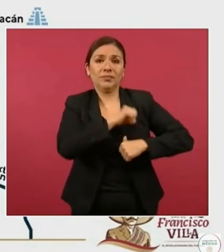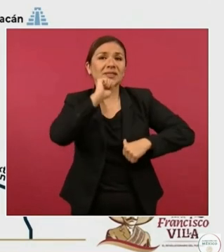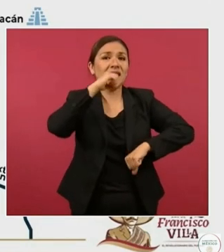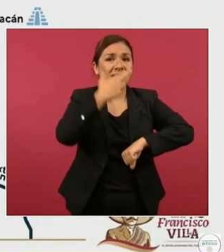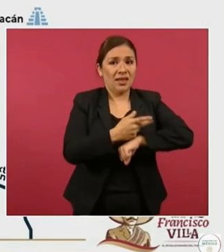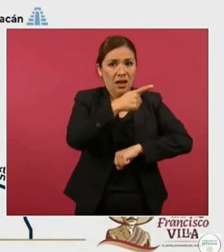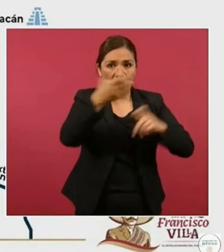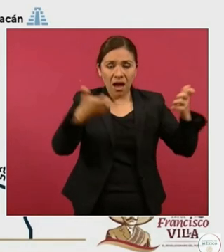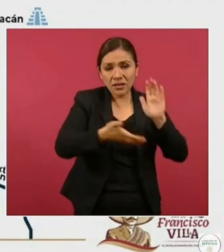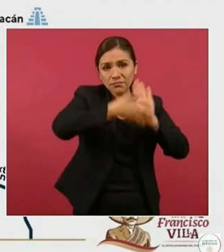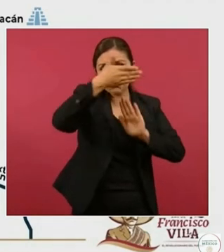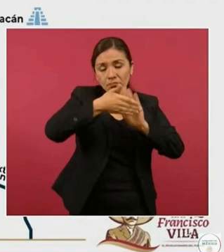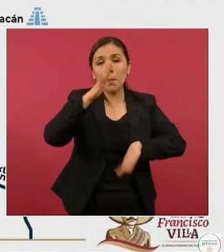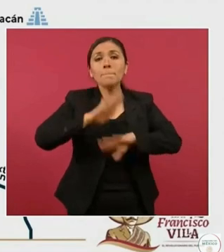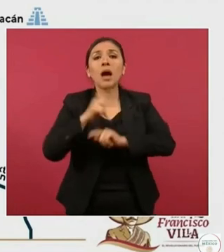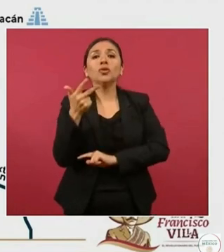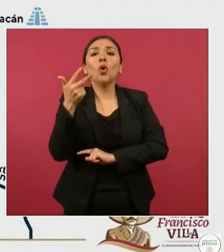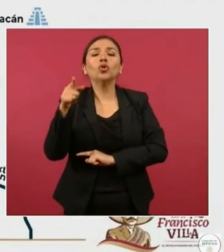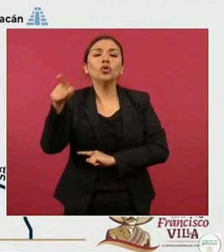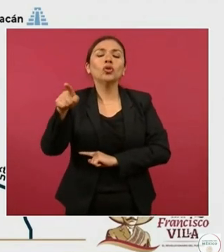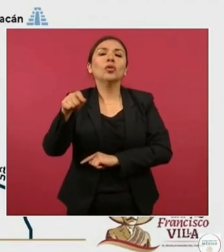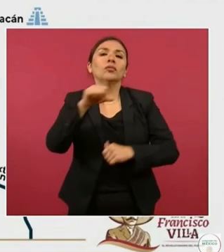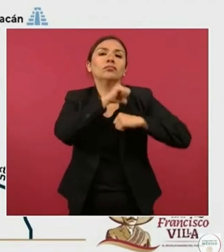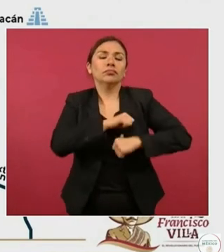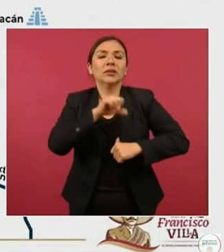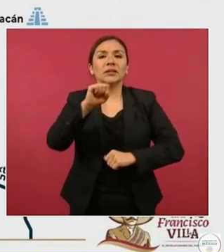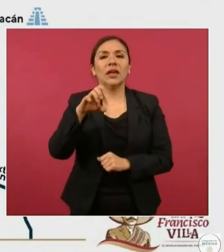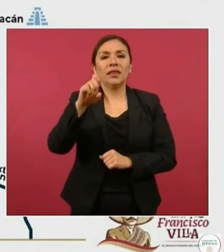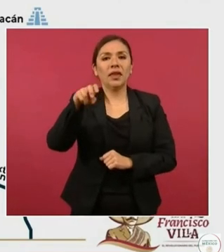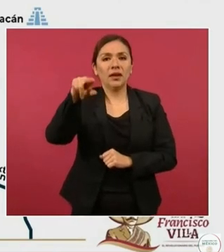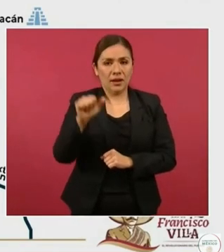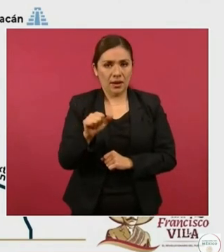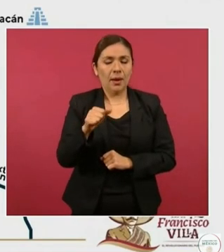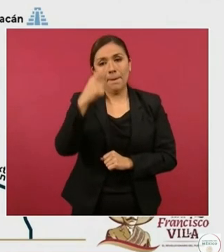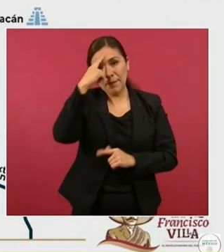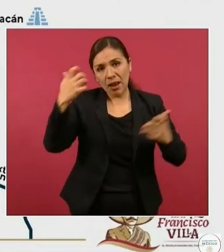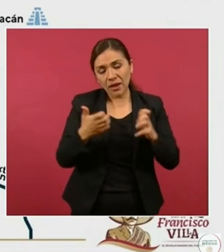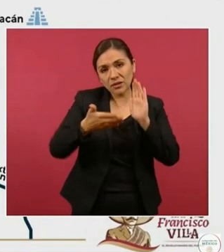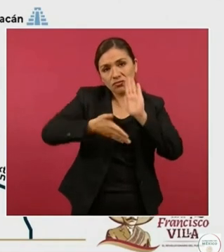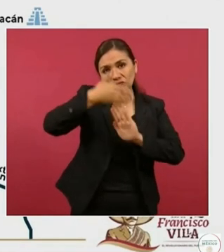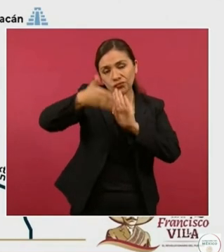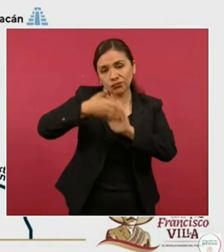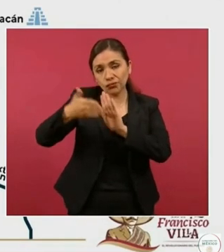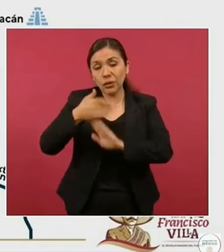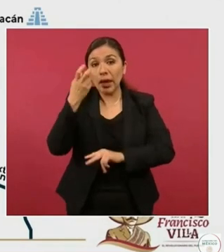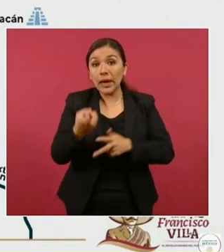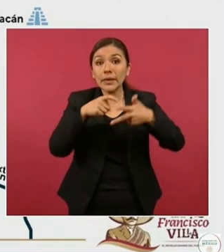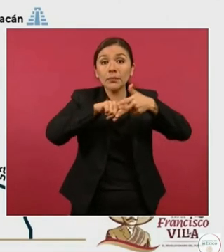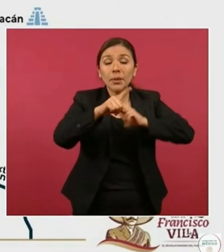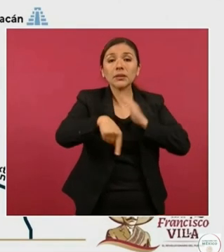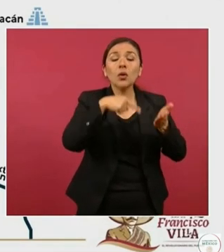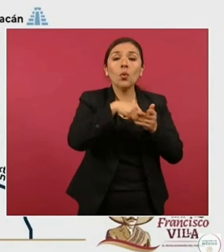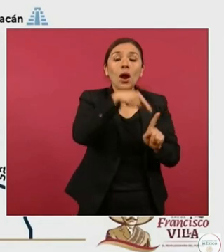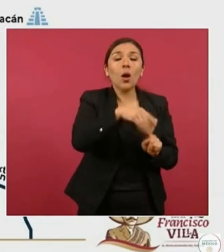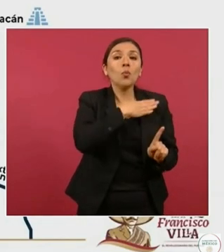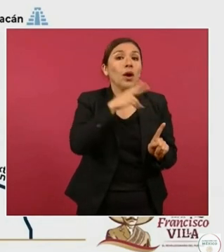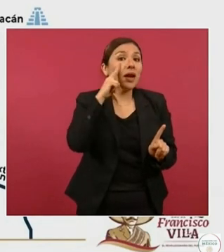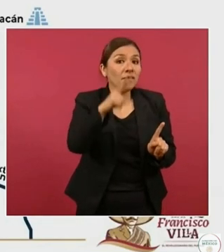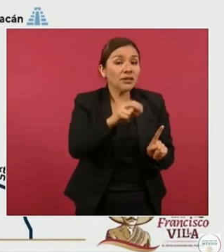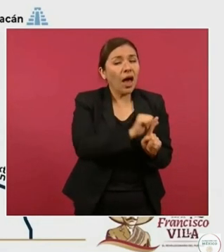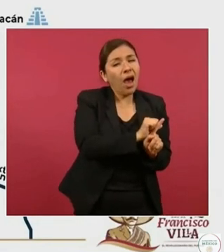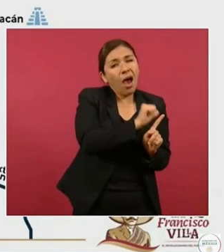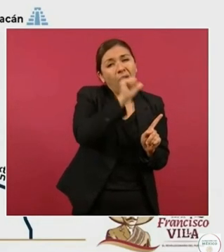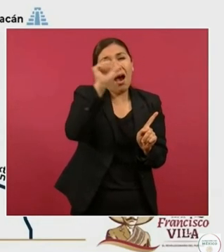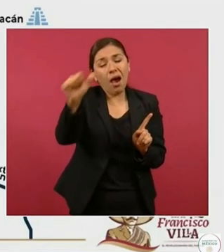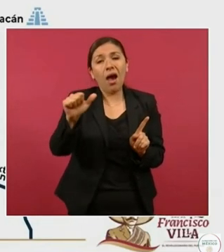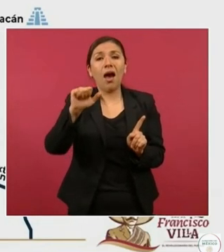Infraestructura y 8 están a cargo de la Secretaría de la Defensa en cuanto a su construcción. Inicia en la estación de Buenavista y va